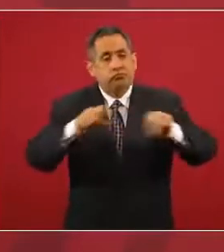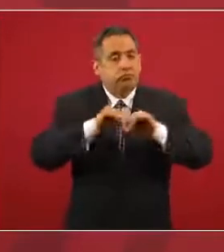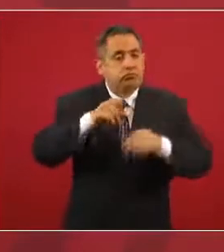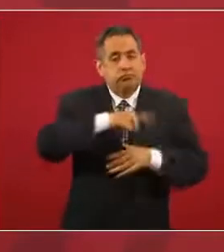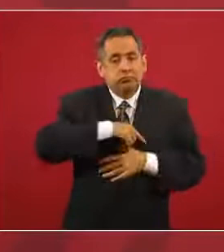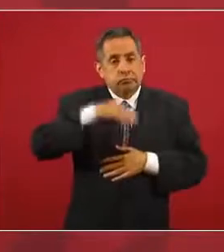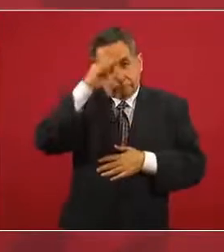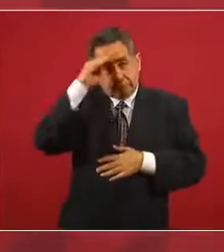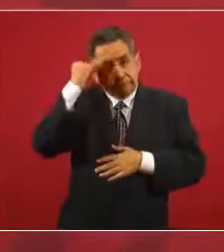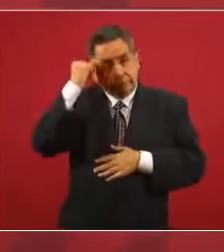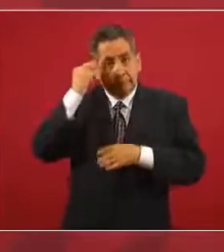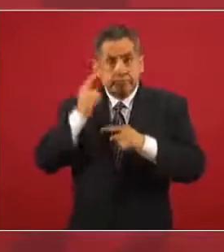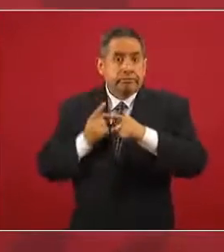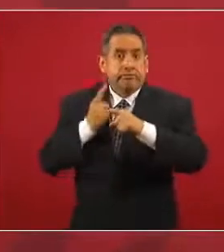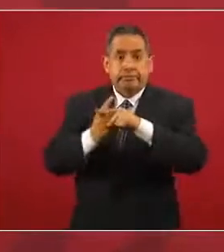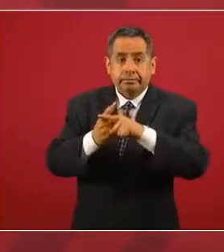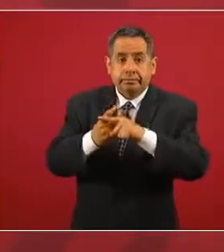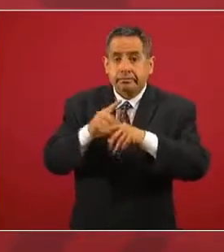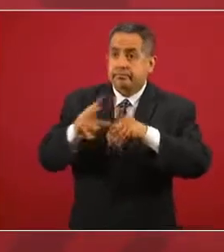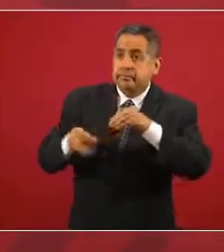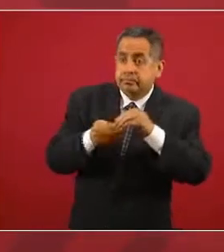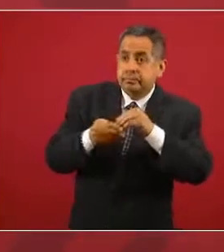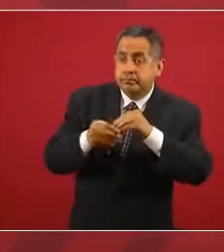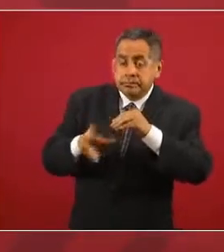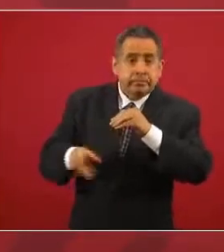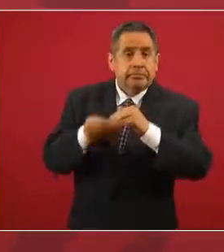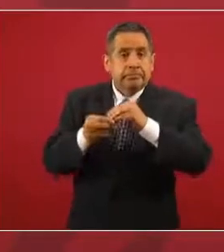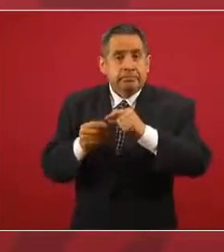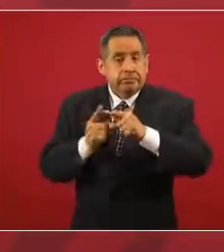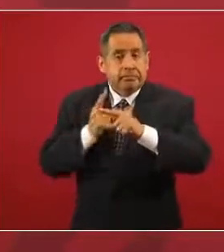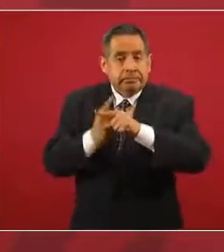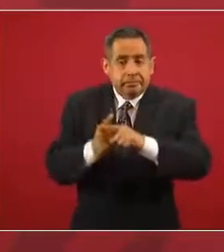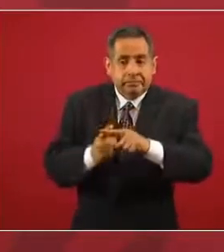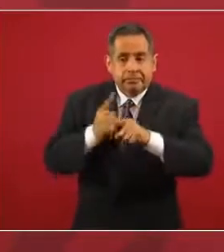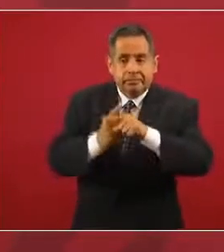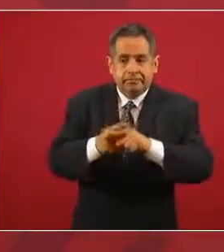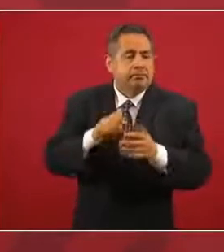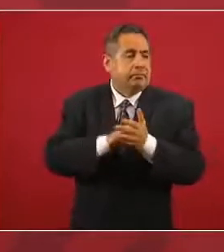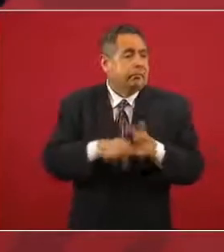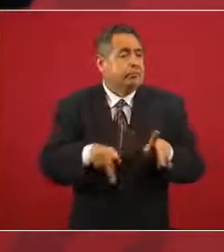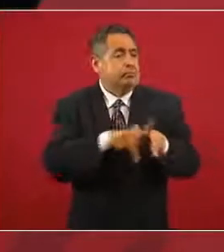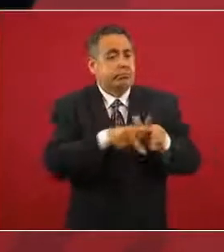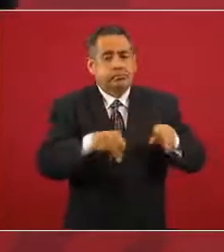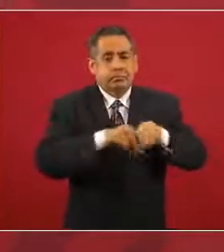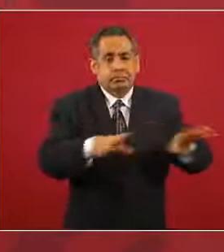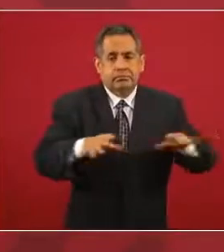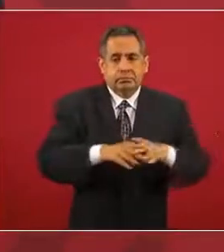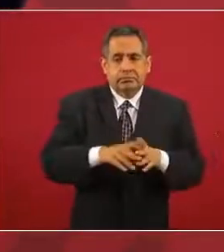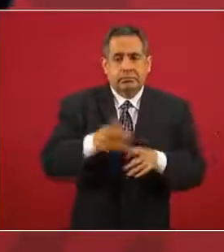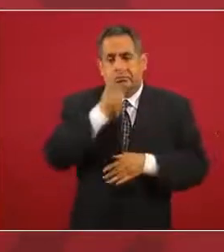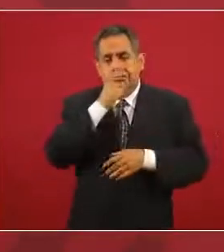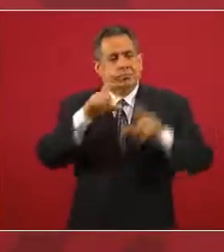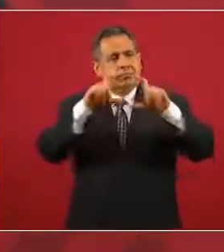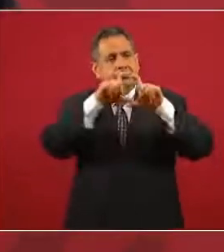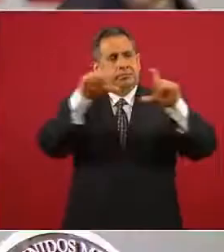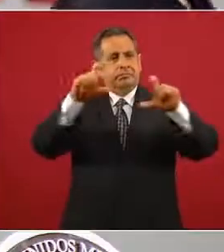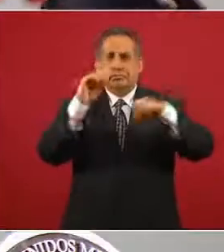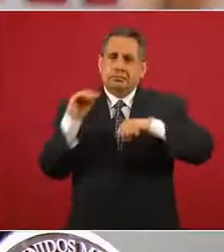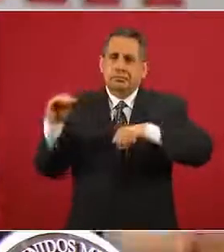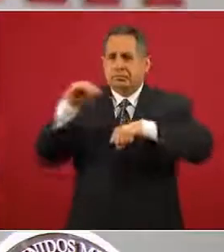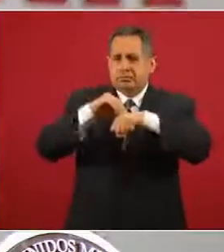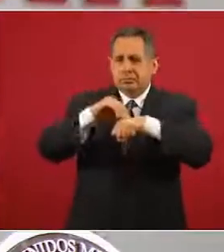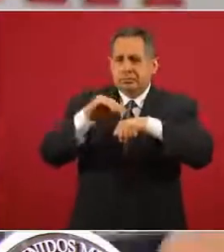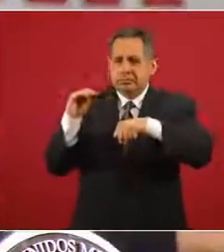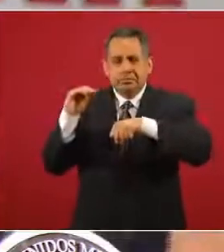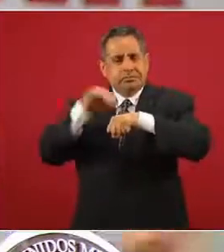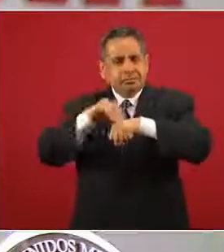idea de sumar los casos, hay periódicos nacionales que tienen incluso un cintillo donde van sumando los